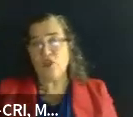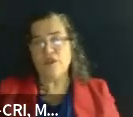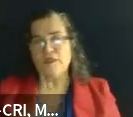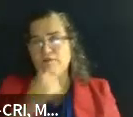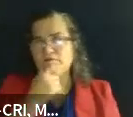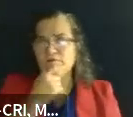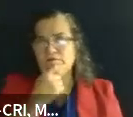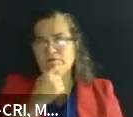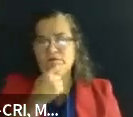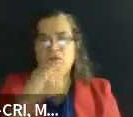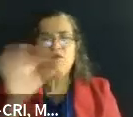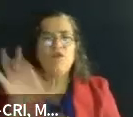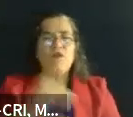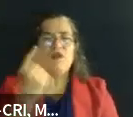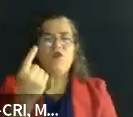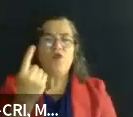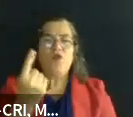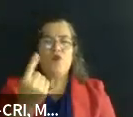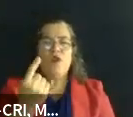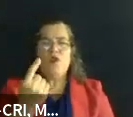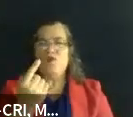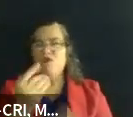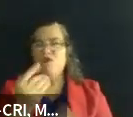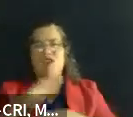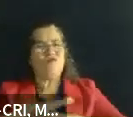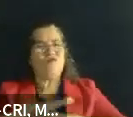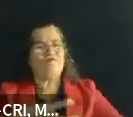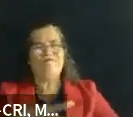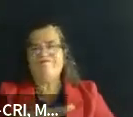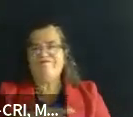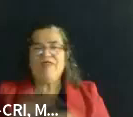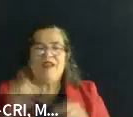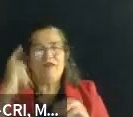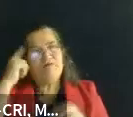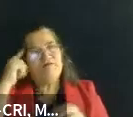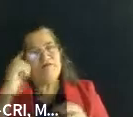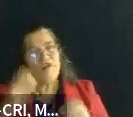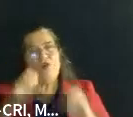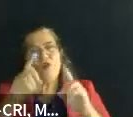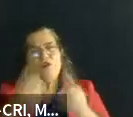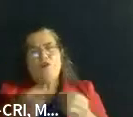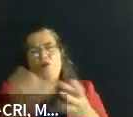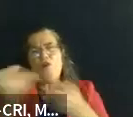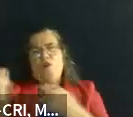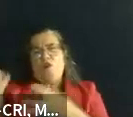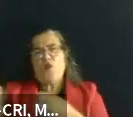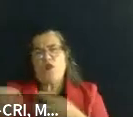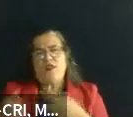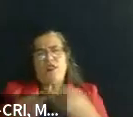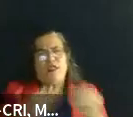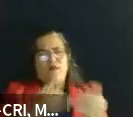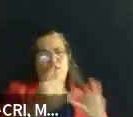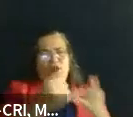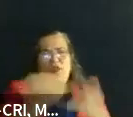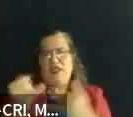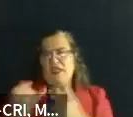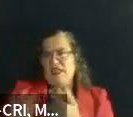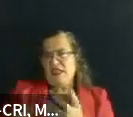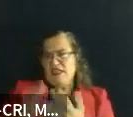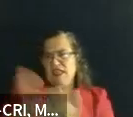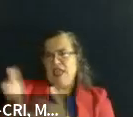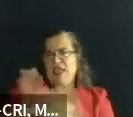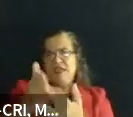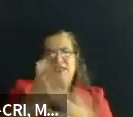formato único, ya no alcanza para pensar en la educación, las múltiples vías de acceso es lo que nos